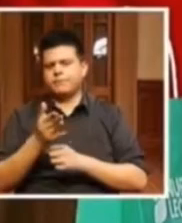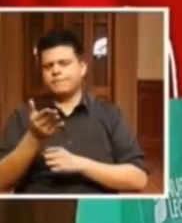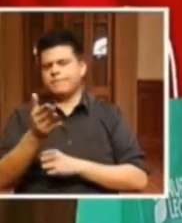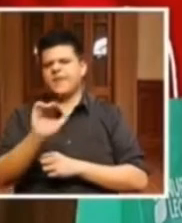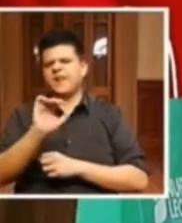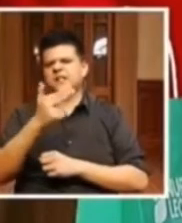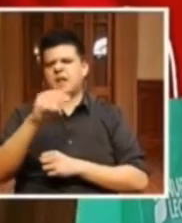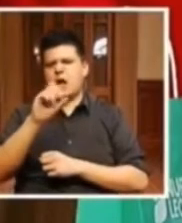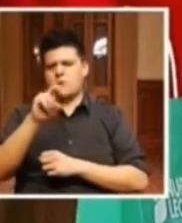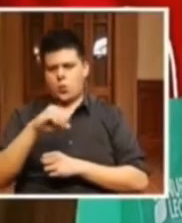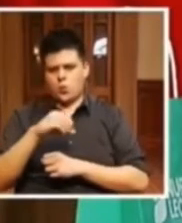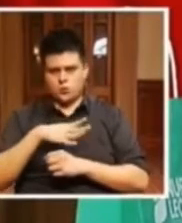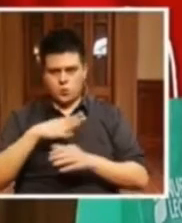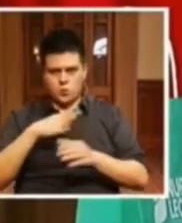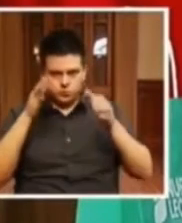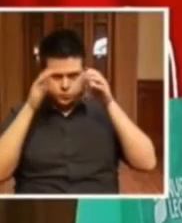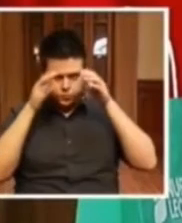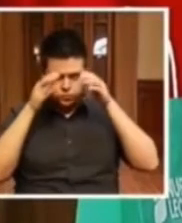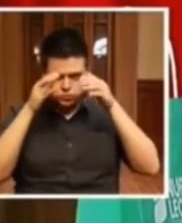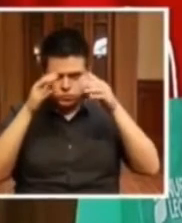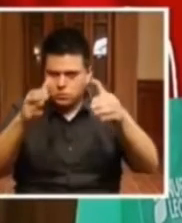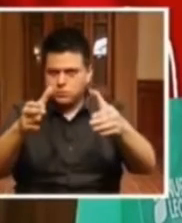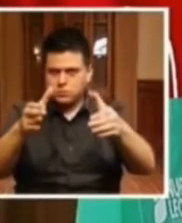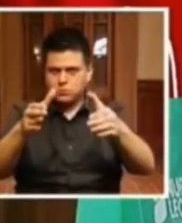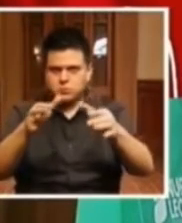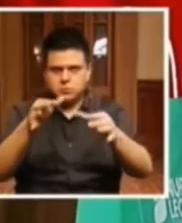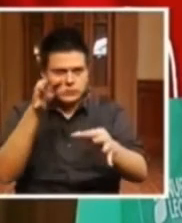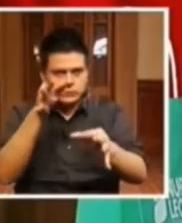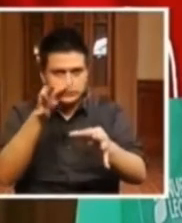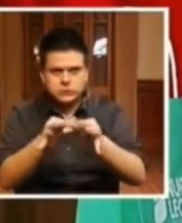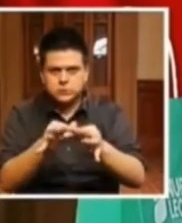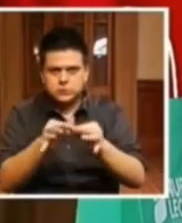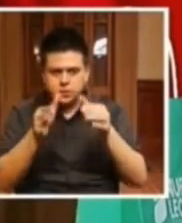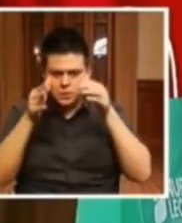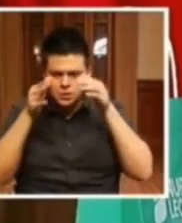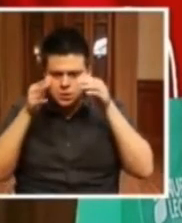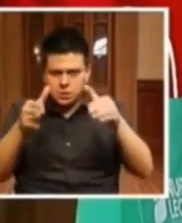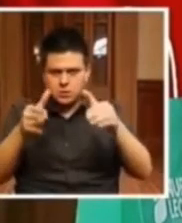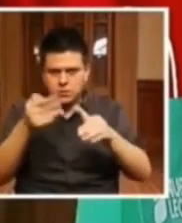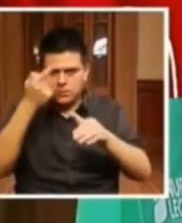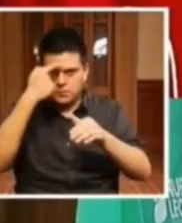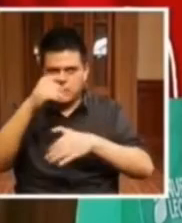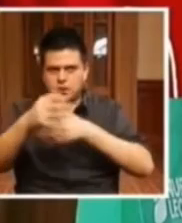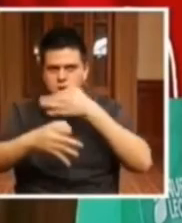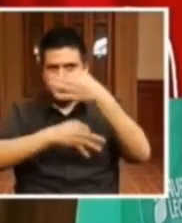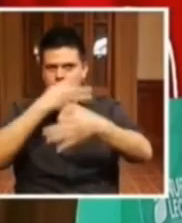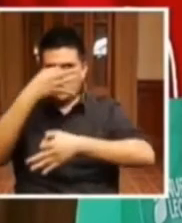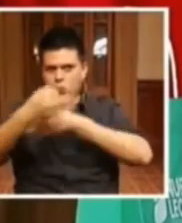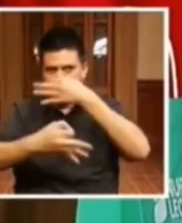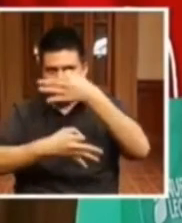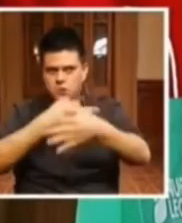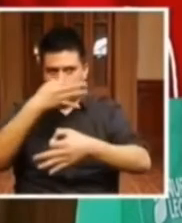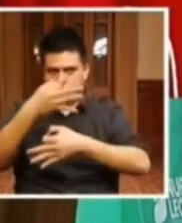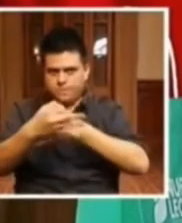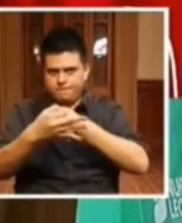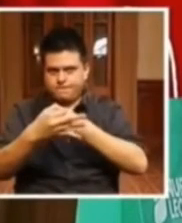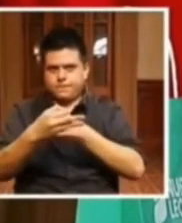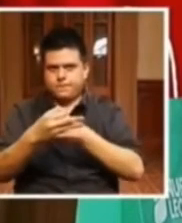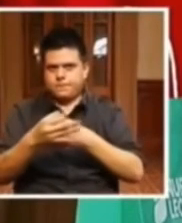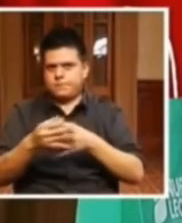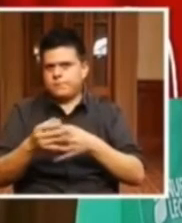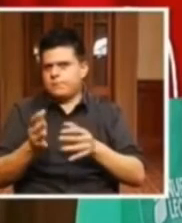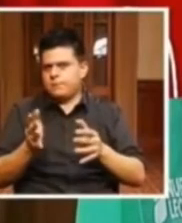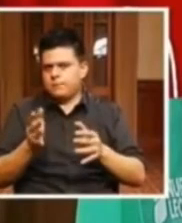Yo estoy enfocado totalmente a la prevención de enfermedades,